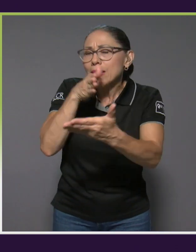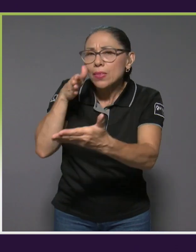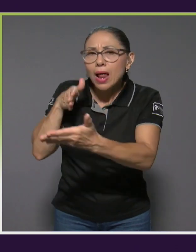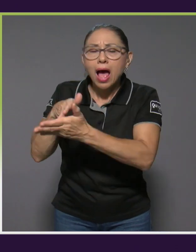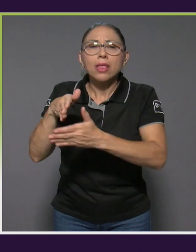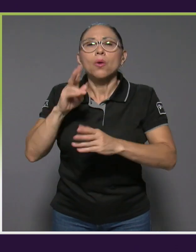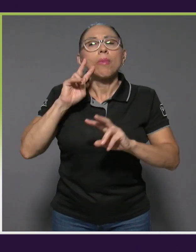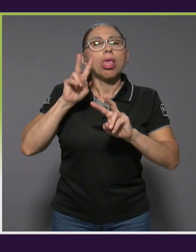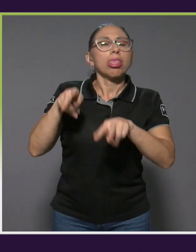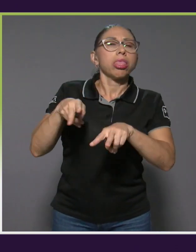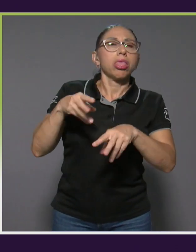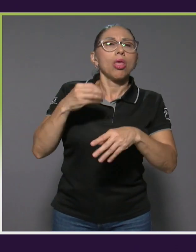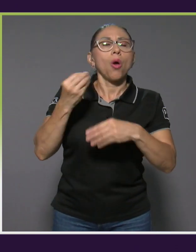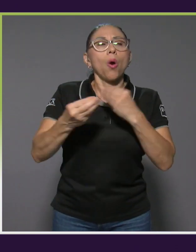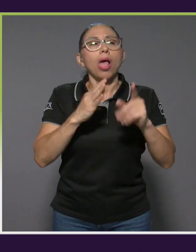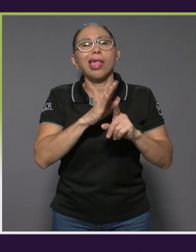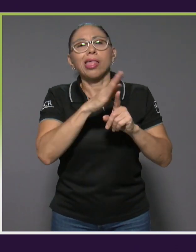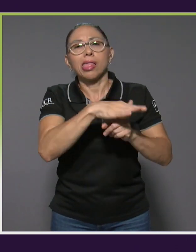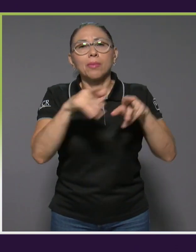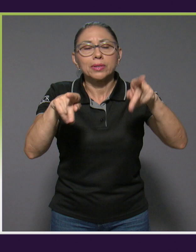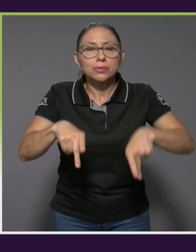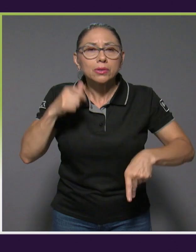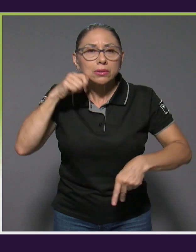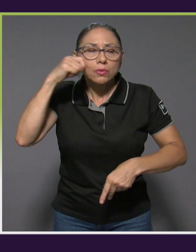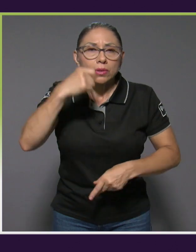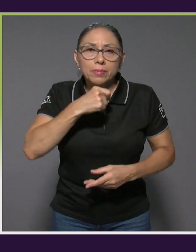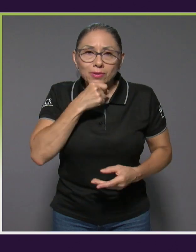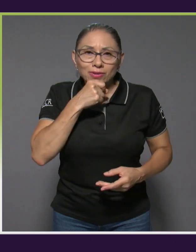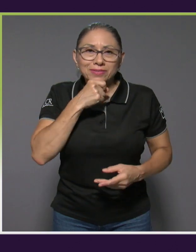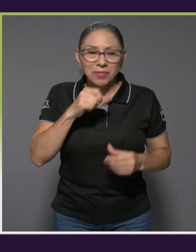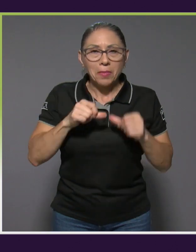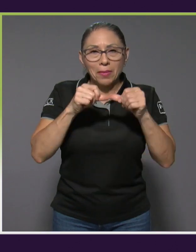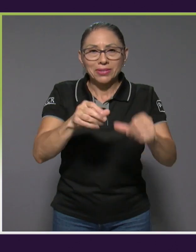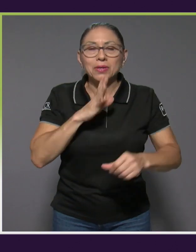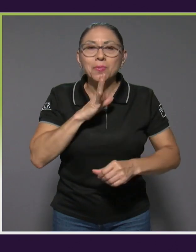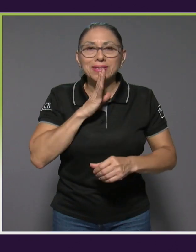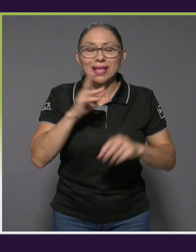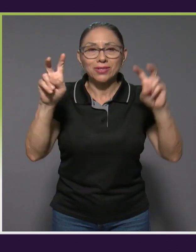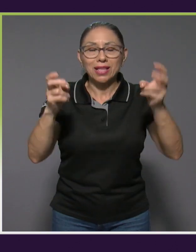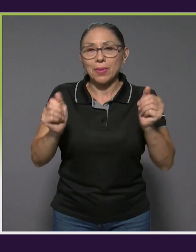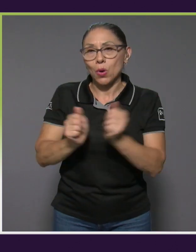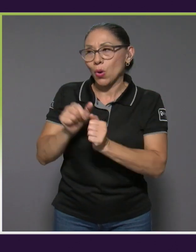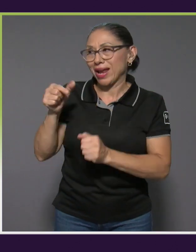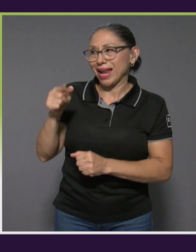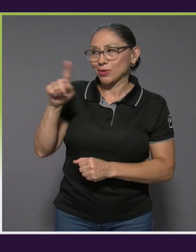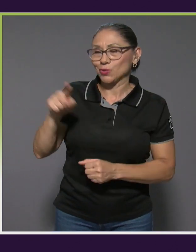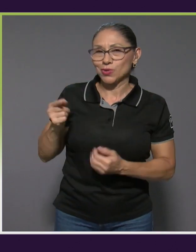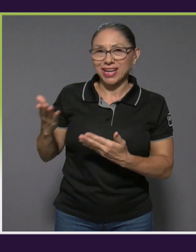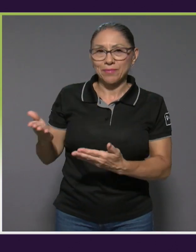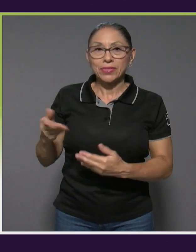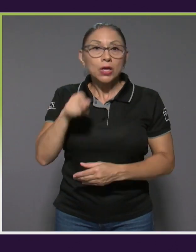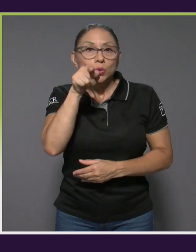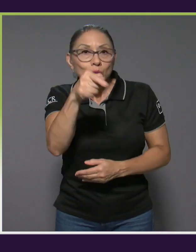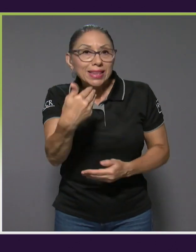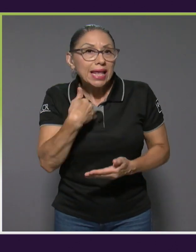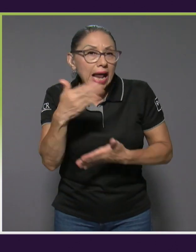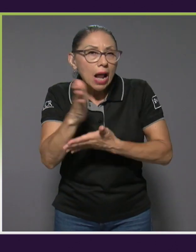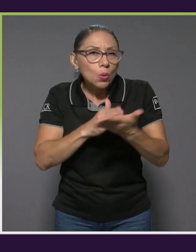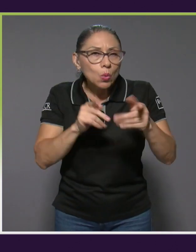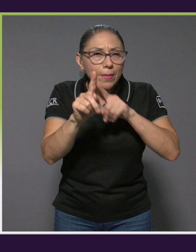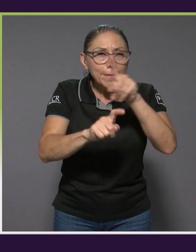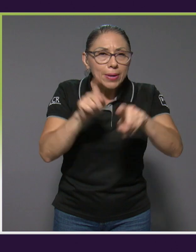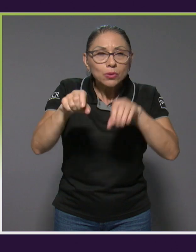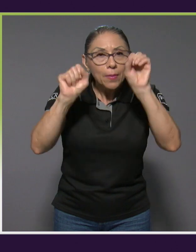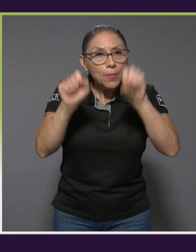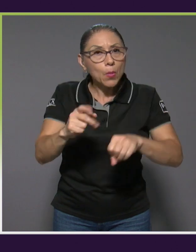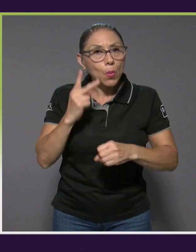de negligencia hacia las personas adultas mayores con las que convive, y vamos a seguir conversando este tema con don Gerardo Zúñiga. Si usted tiene consultas, recuerde que